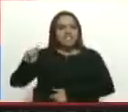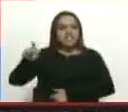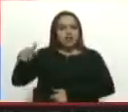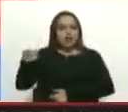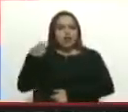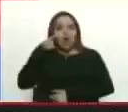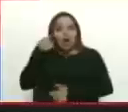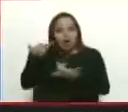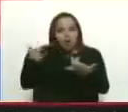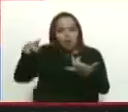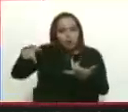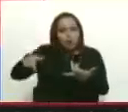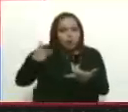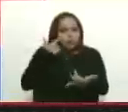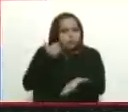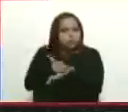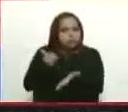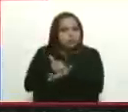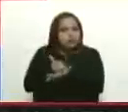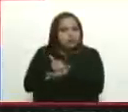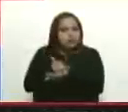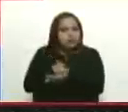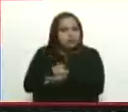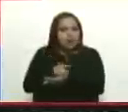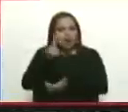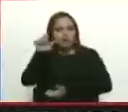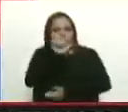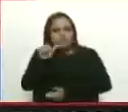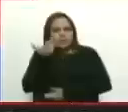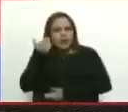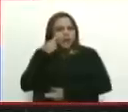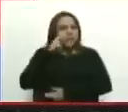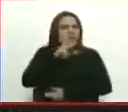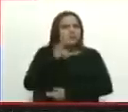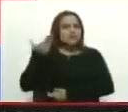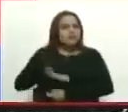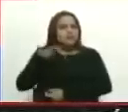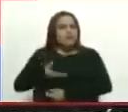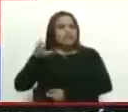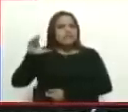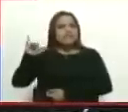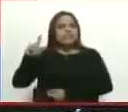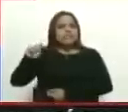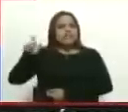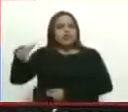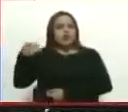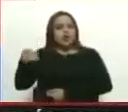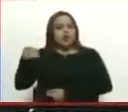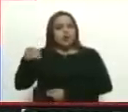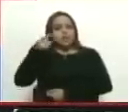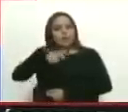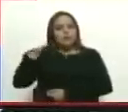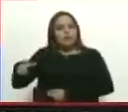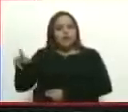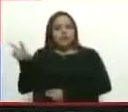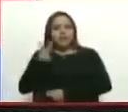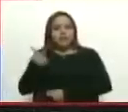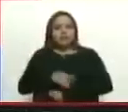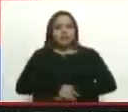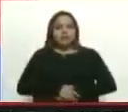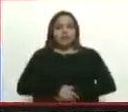hoy o hace una semana de la importancia de Citgo para los venezolanos y las venezolanas. Por eso vimos que